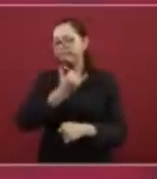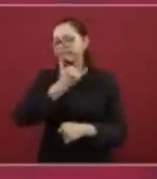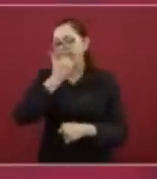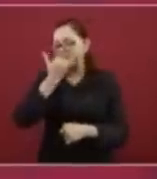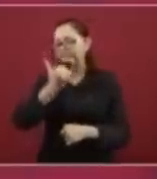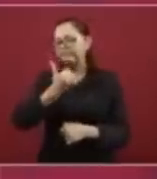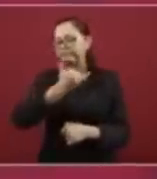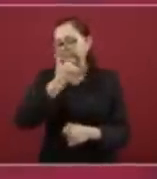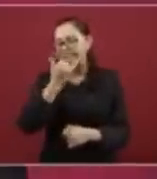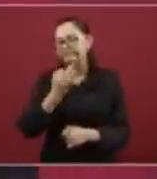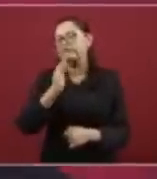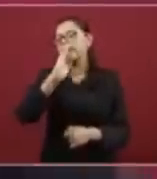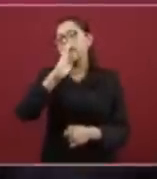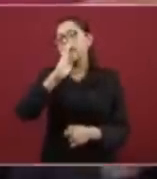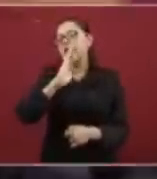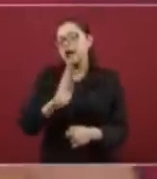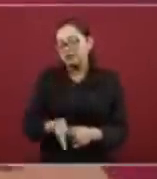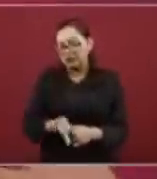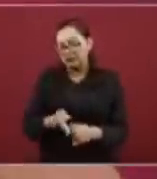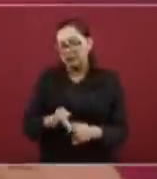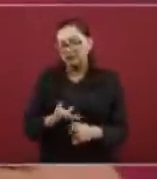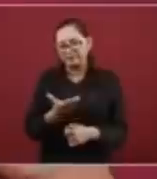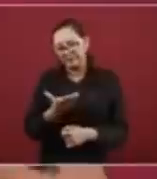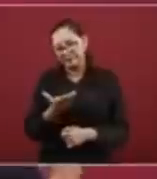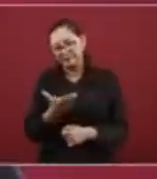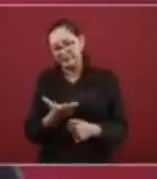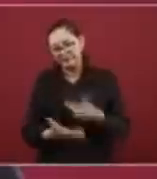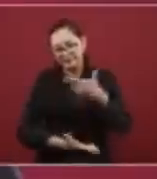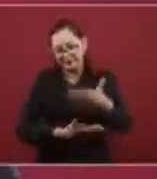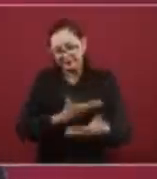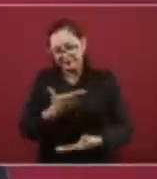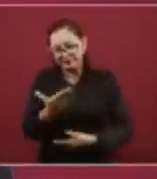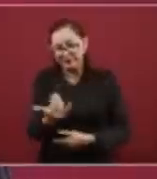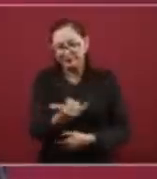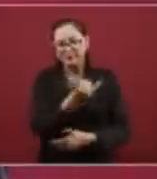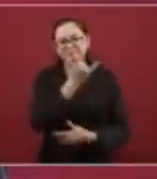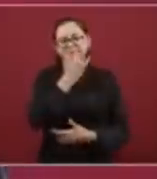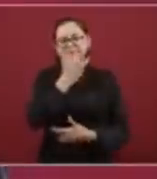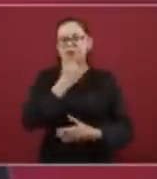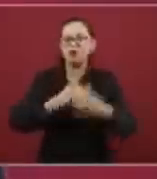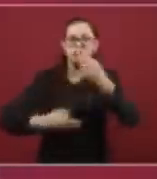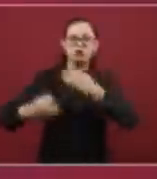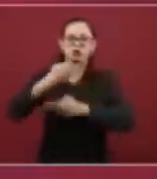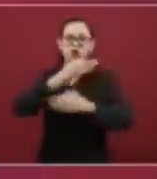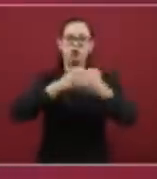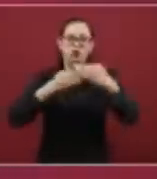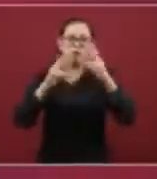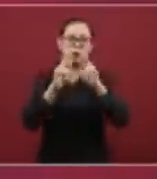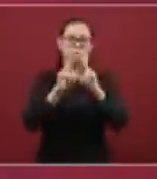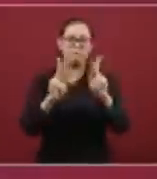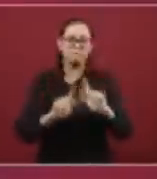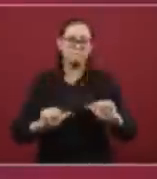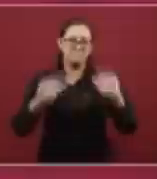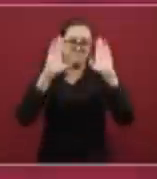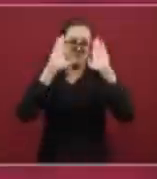perdón y reconciliarnos entre todos. Ese es el planteamiento. Entonces,